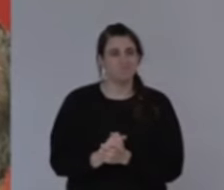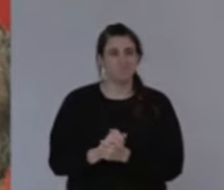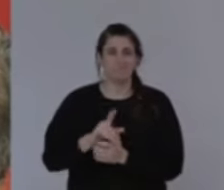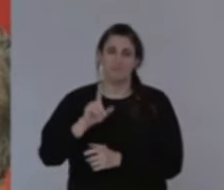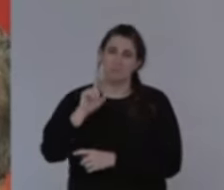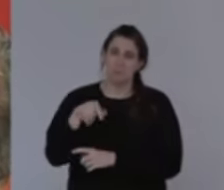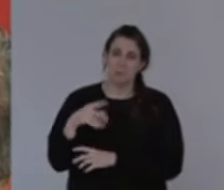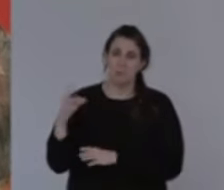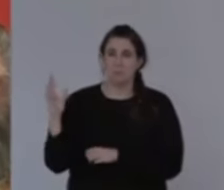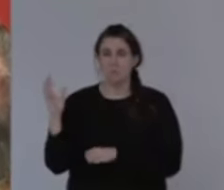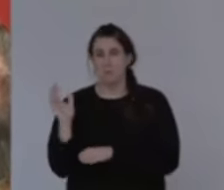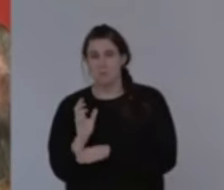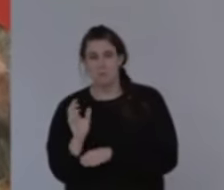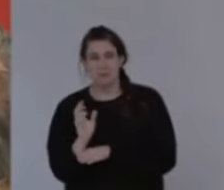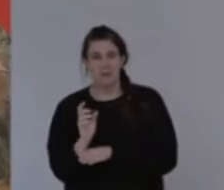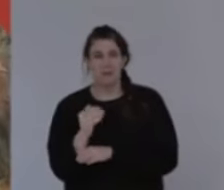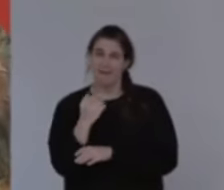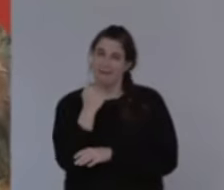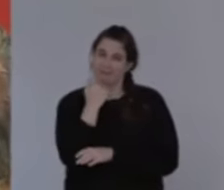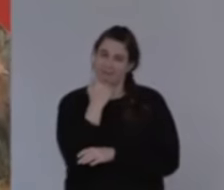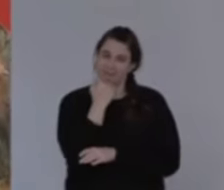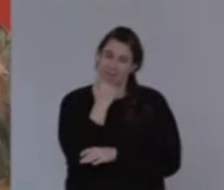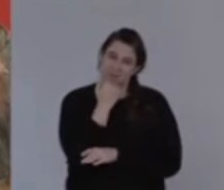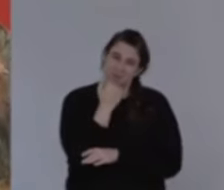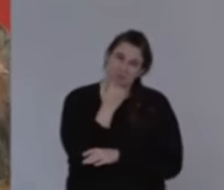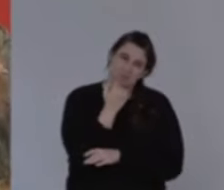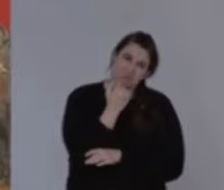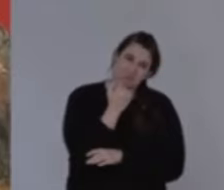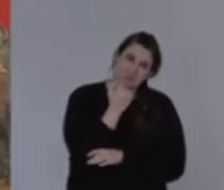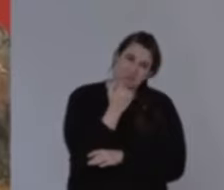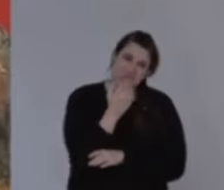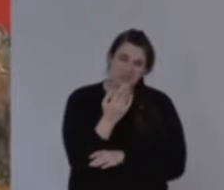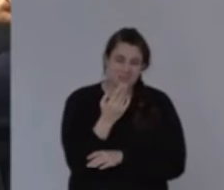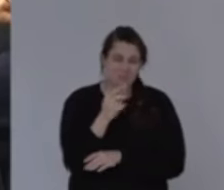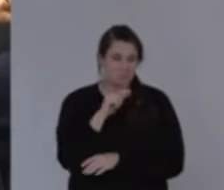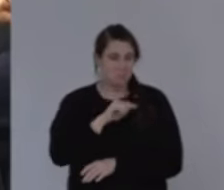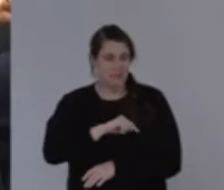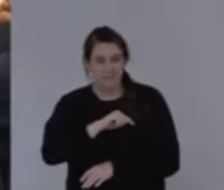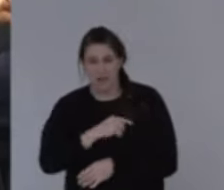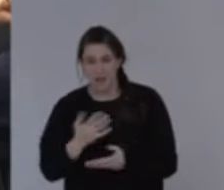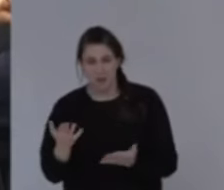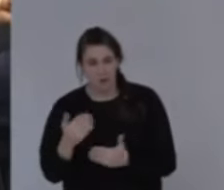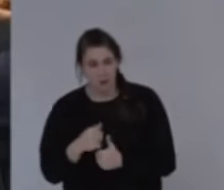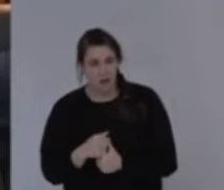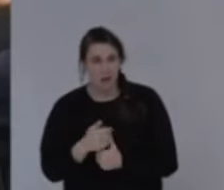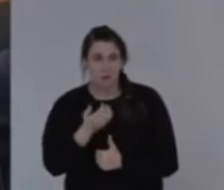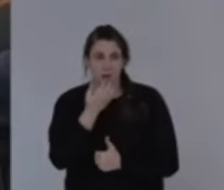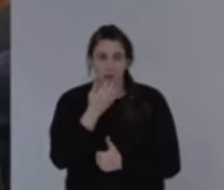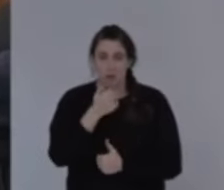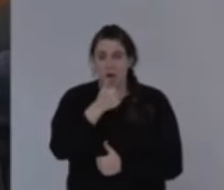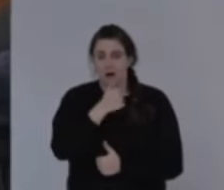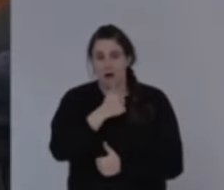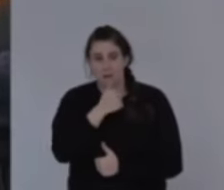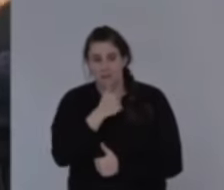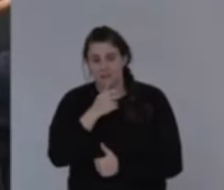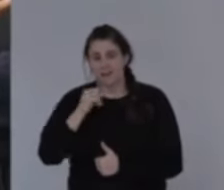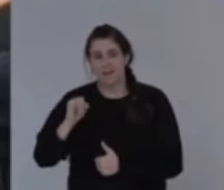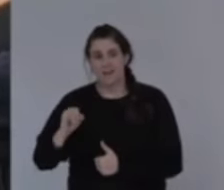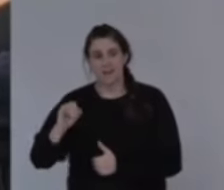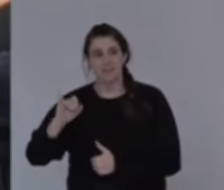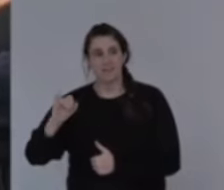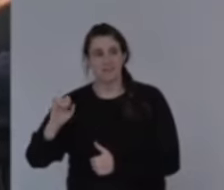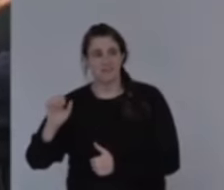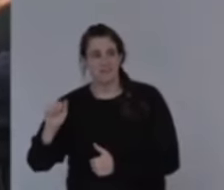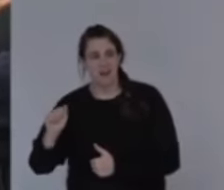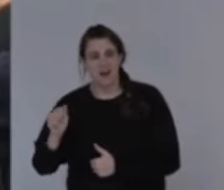burlas que rozan casi con cualquier planteamiento ético, como aguantarle a la alternativa de Illa, a la